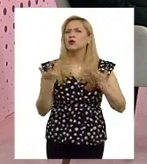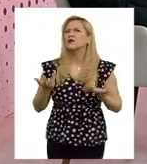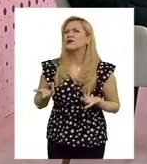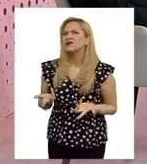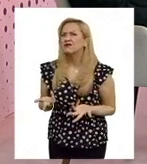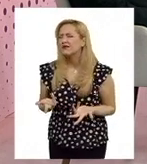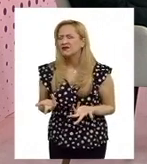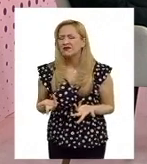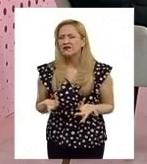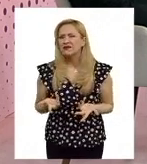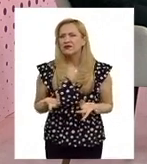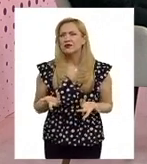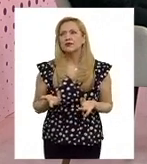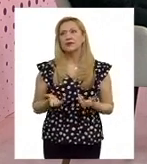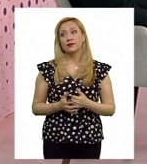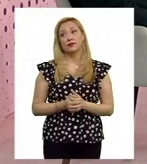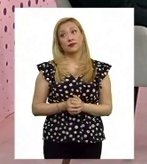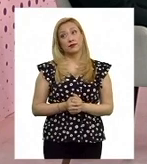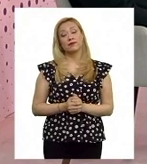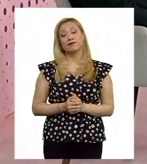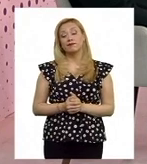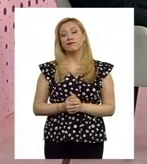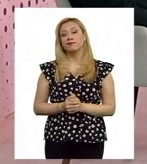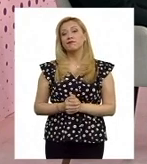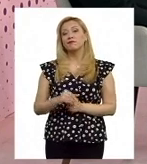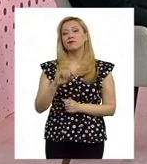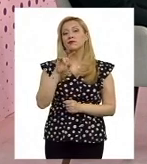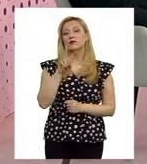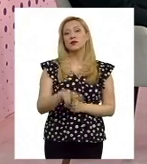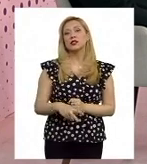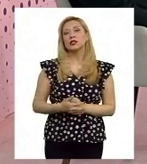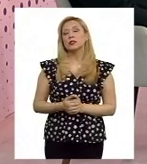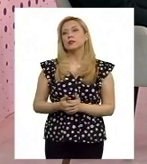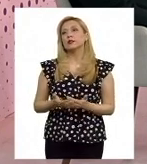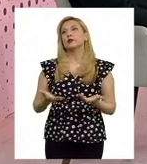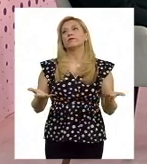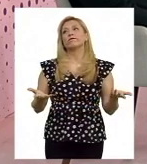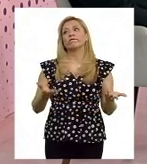justamente este parámetro también como consecuencia de, digamos, de los efectos